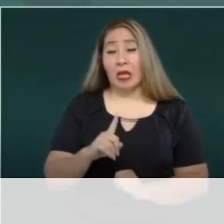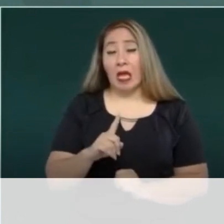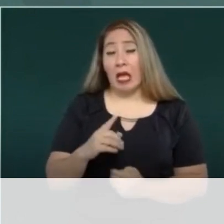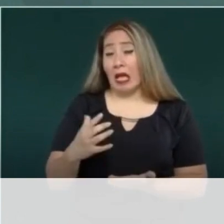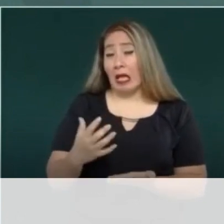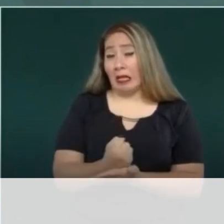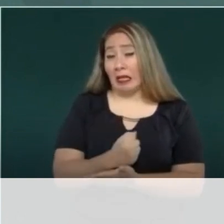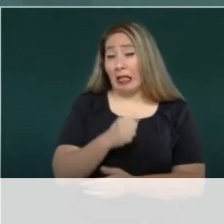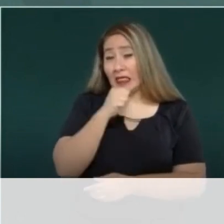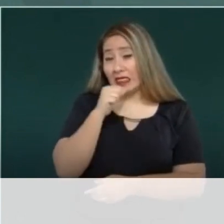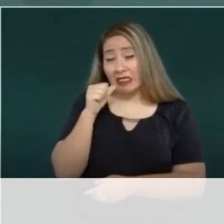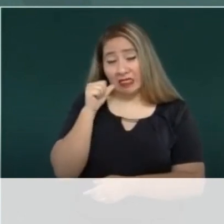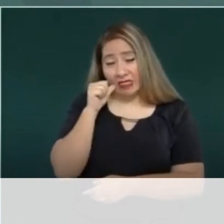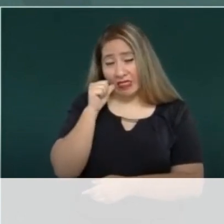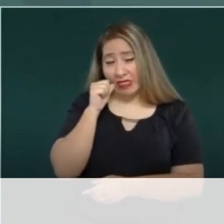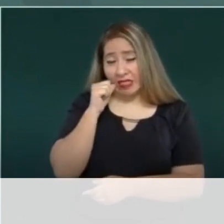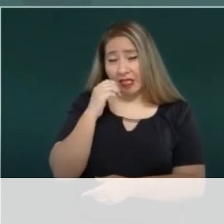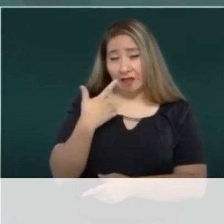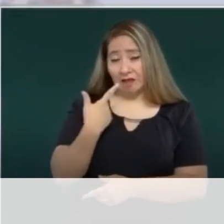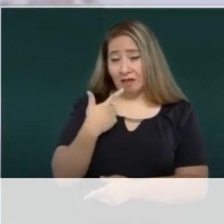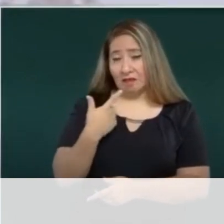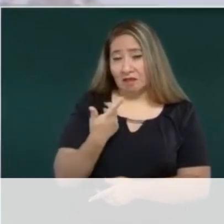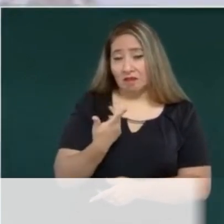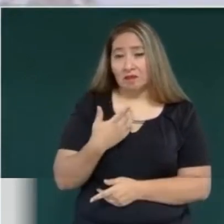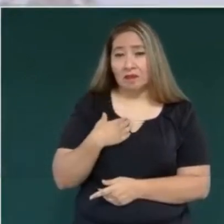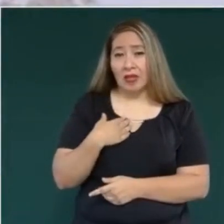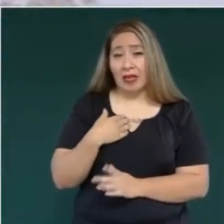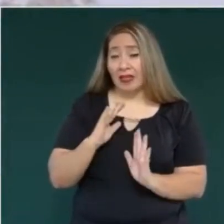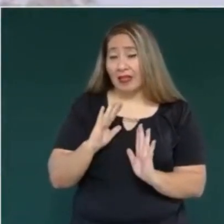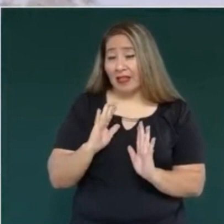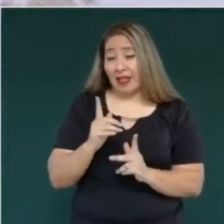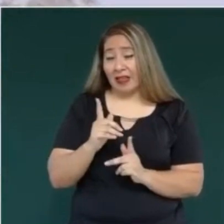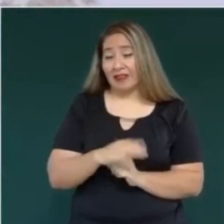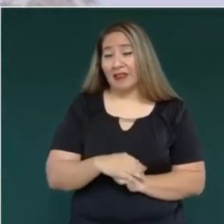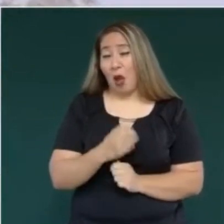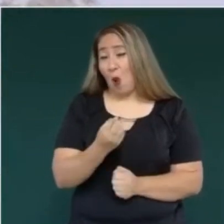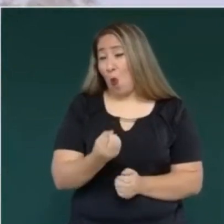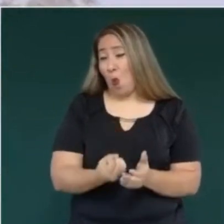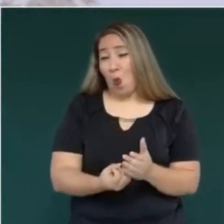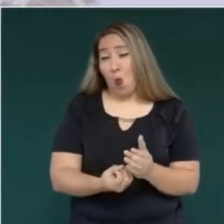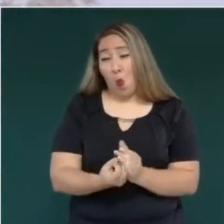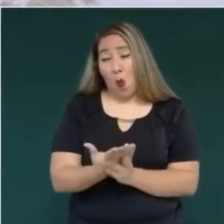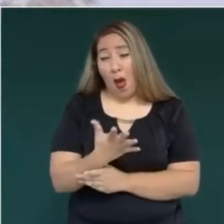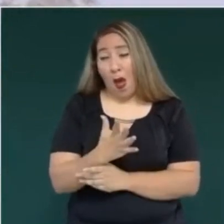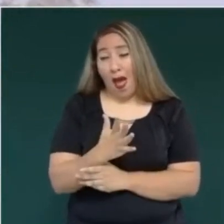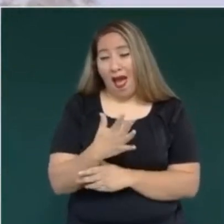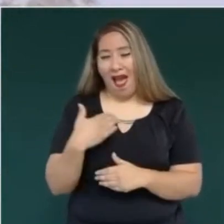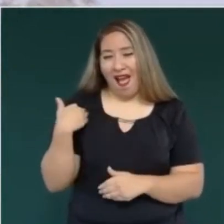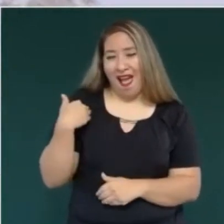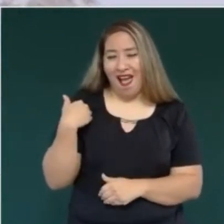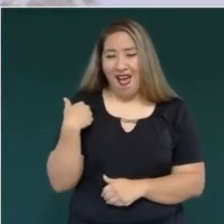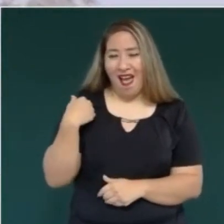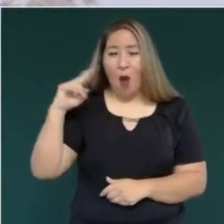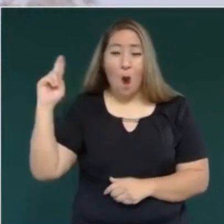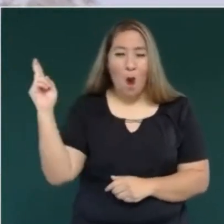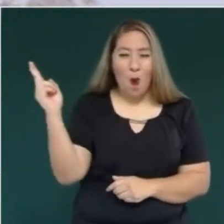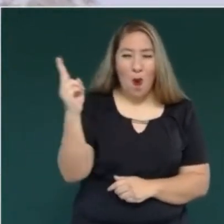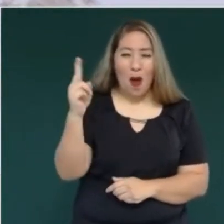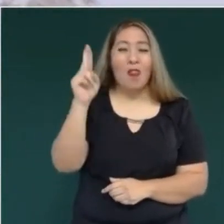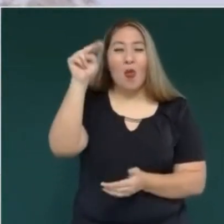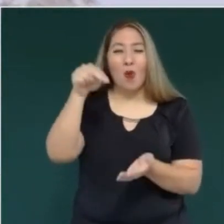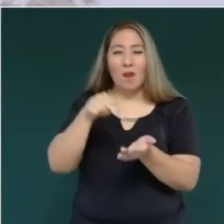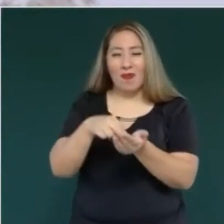triunfó ayer. Es la Miss Universo 2021,